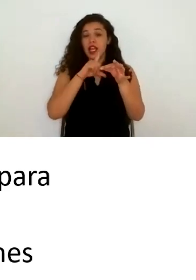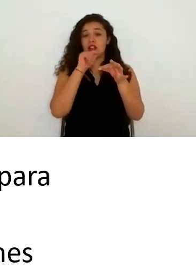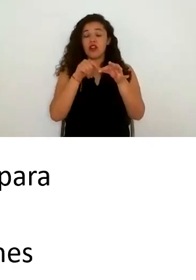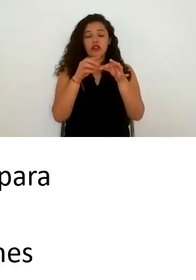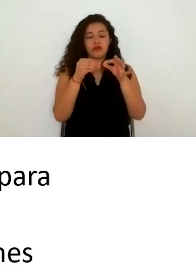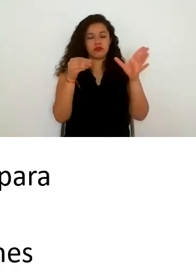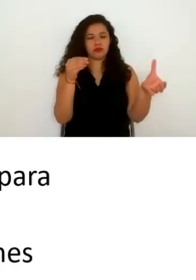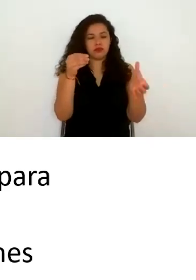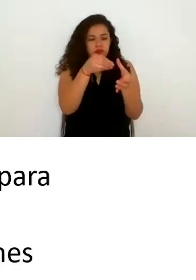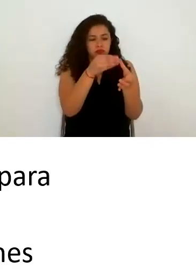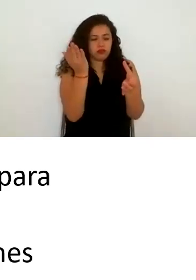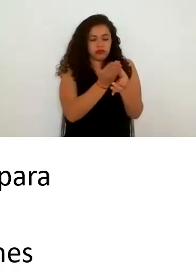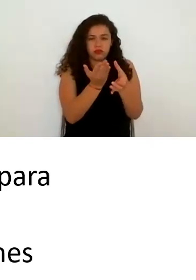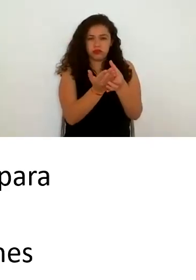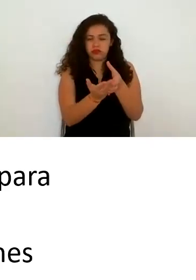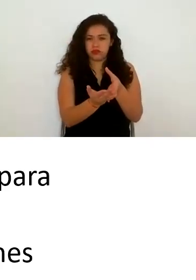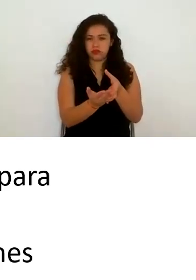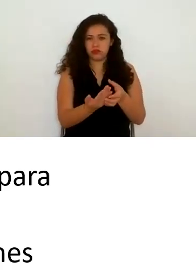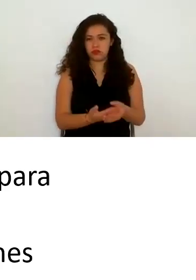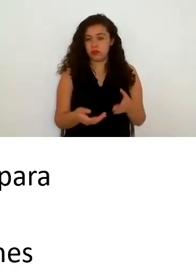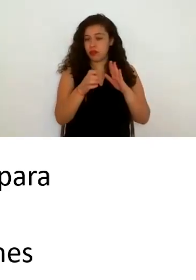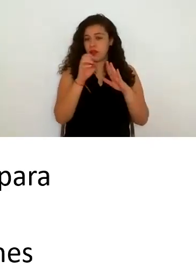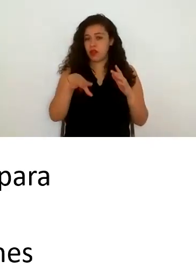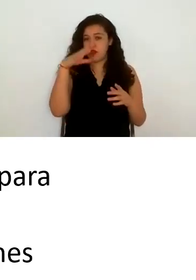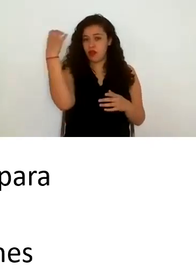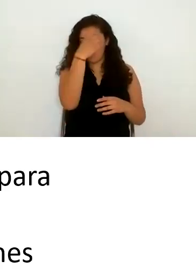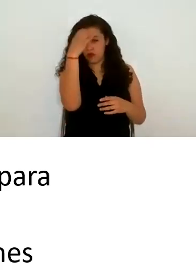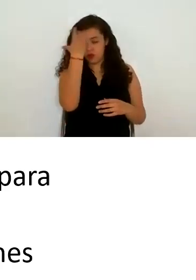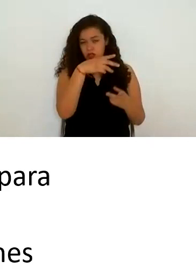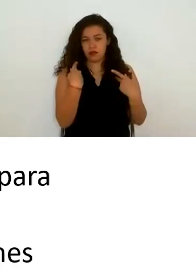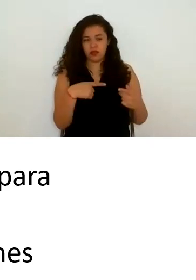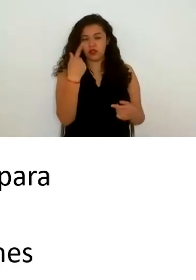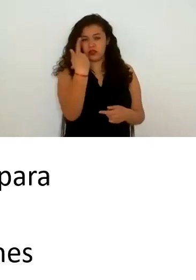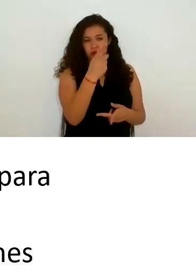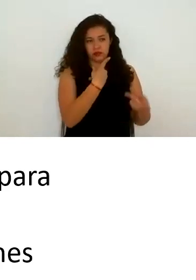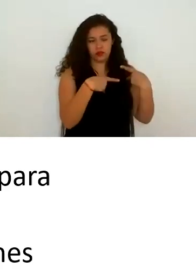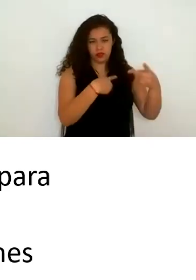si se trata de fotografías, por ejemplo, de sus usuarios,